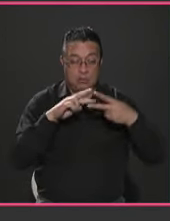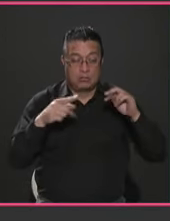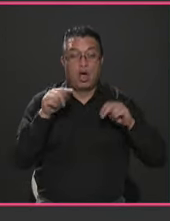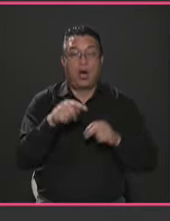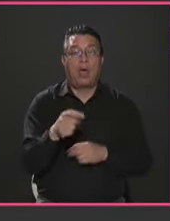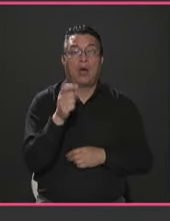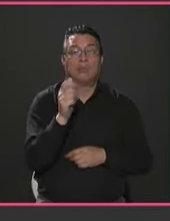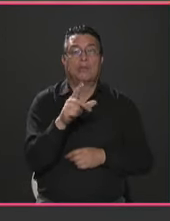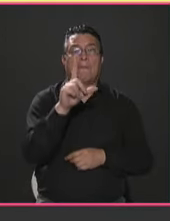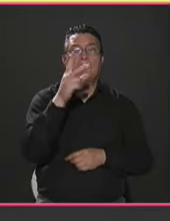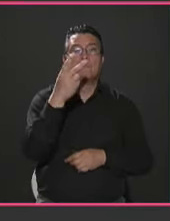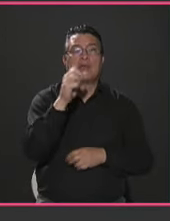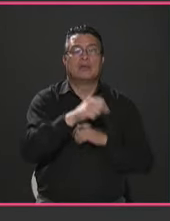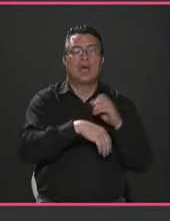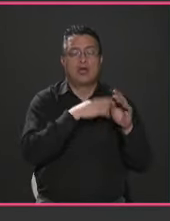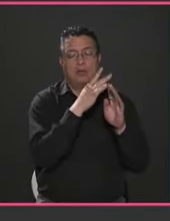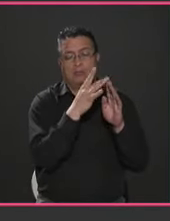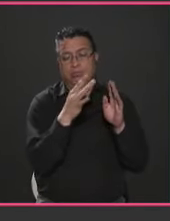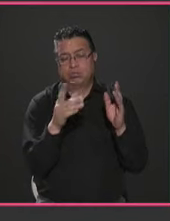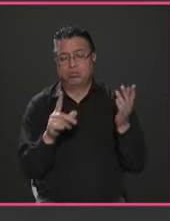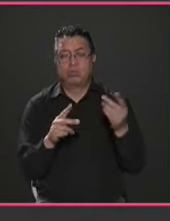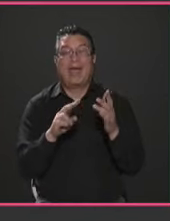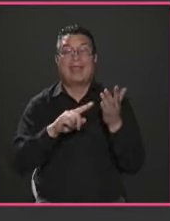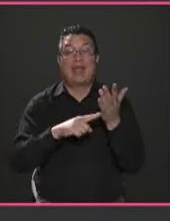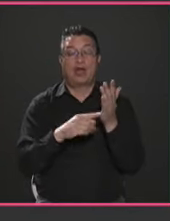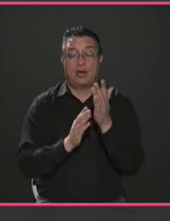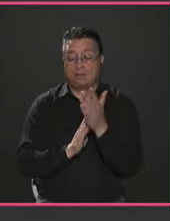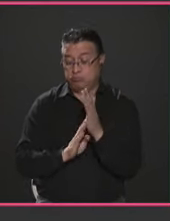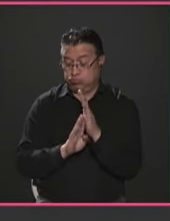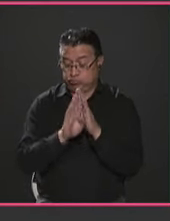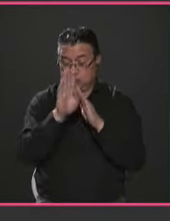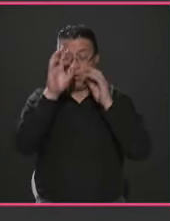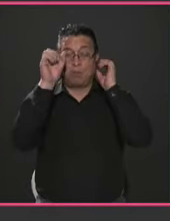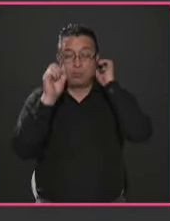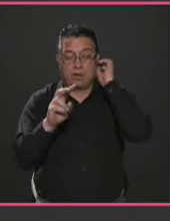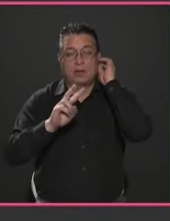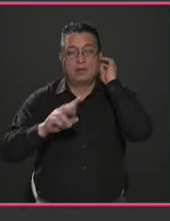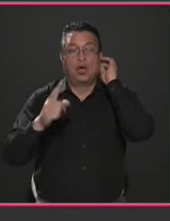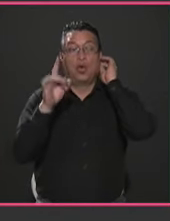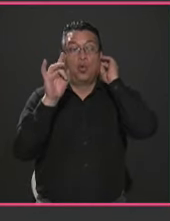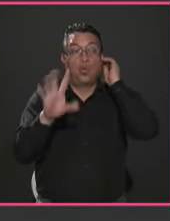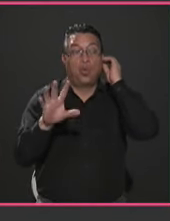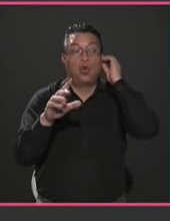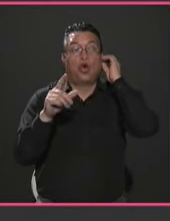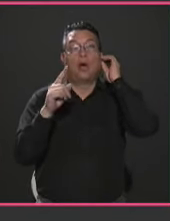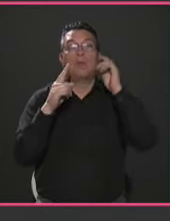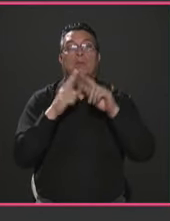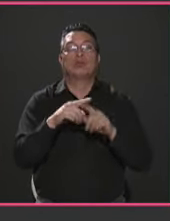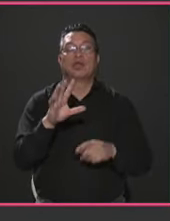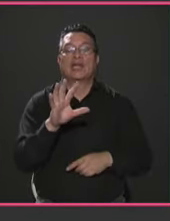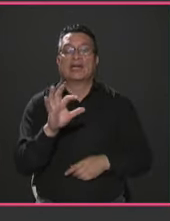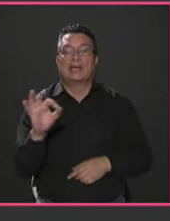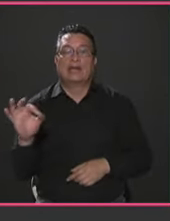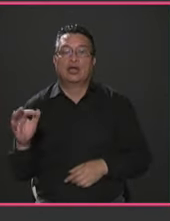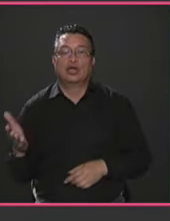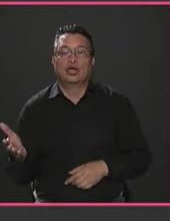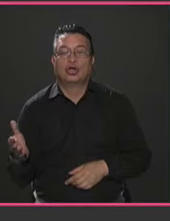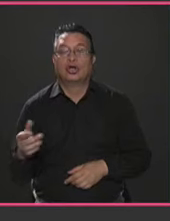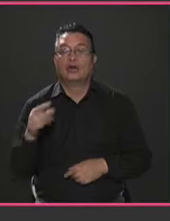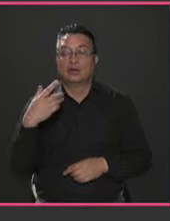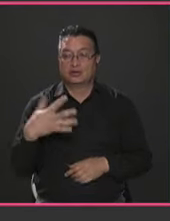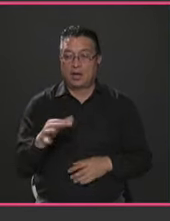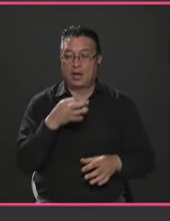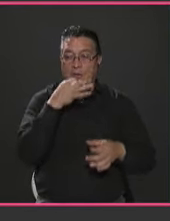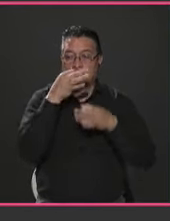menos de 20 años gracias a la evolución tecnológica podemos hacer uno por solo 500 ya está